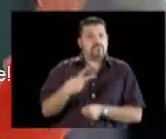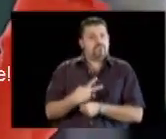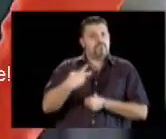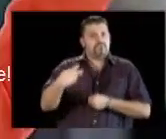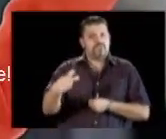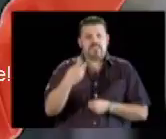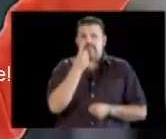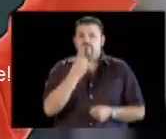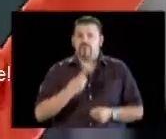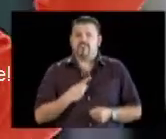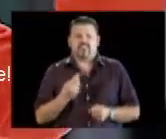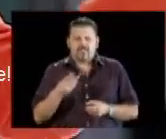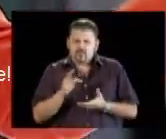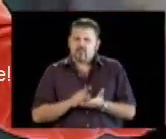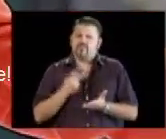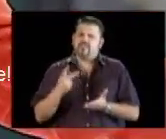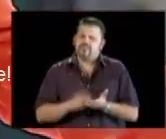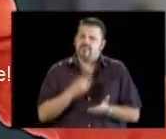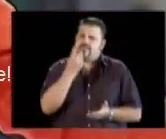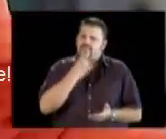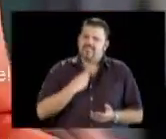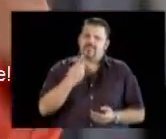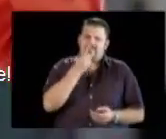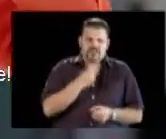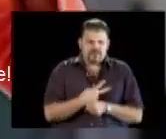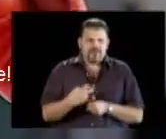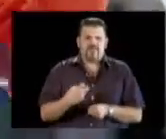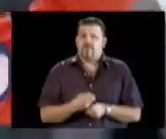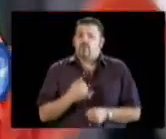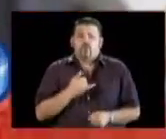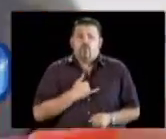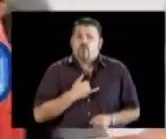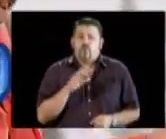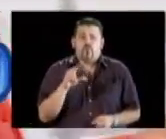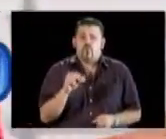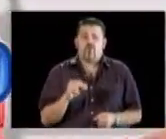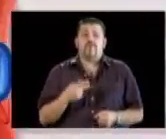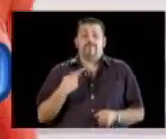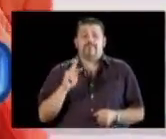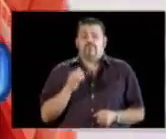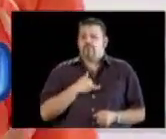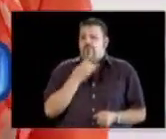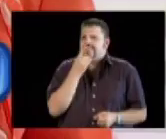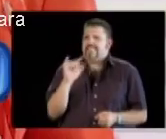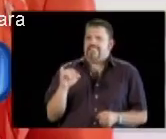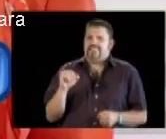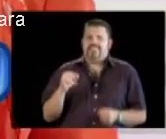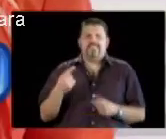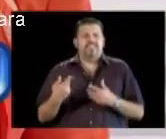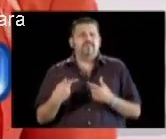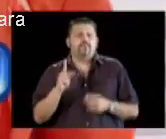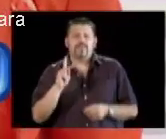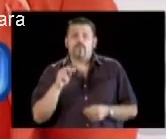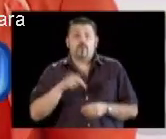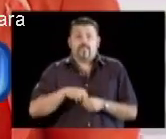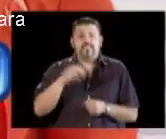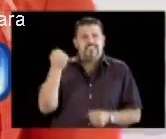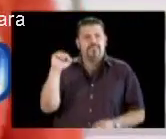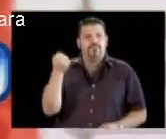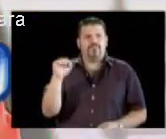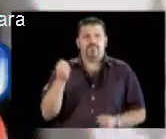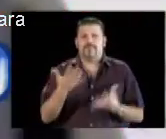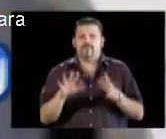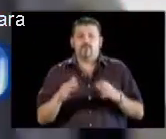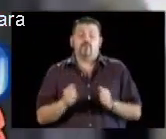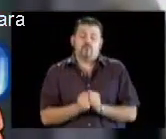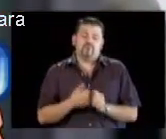dirigir, y se los he dicho muchas veces, ¿quién de ustedes se le resiste a Jorge? Yo no, entonces le dije que sí. Y en septiembre me fui